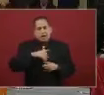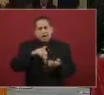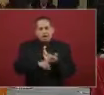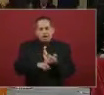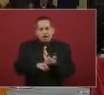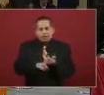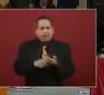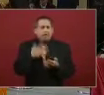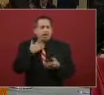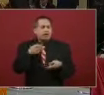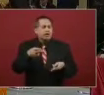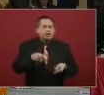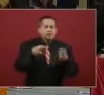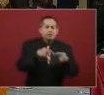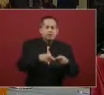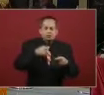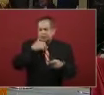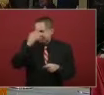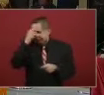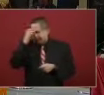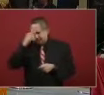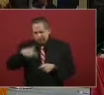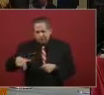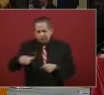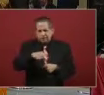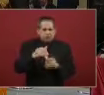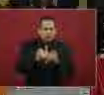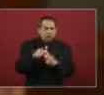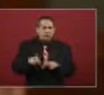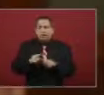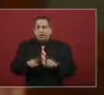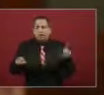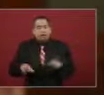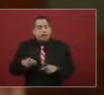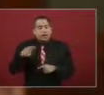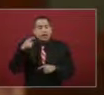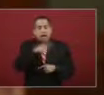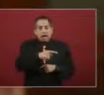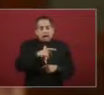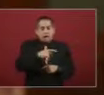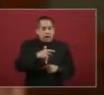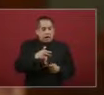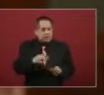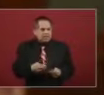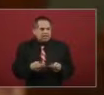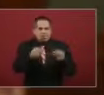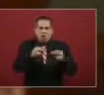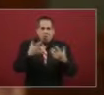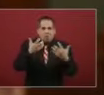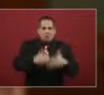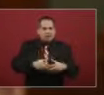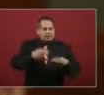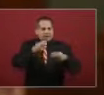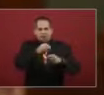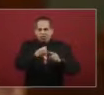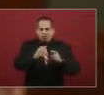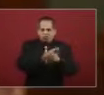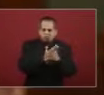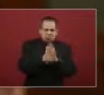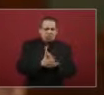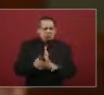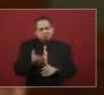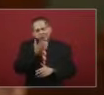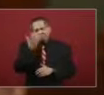pero no es el huachicoleo que se conoce, como se ha manejado aquí, sino que es el empresarial organizado, porque es